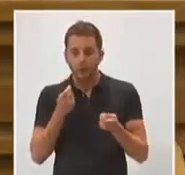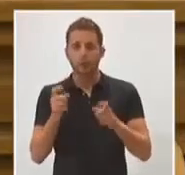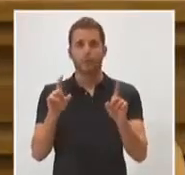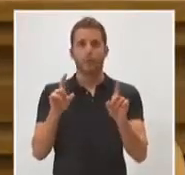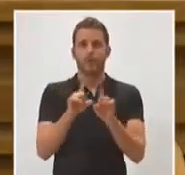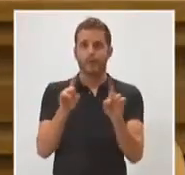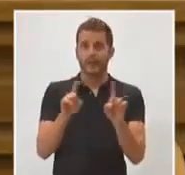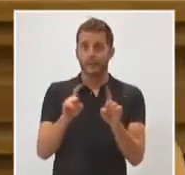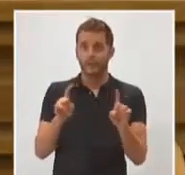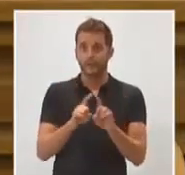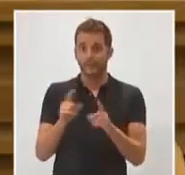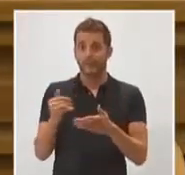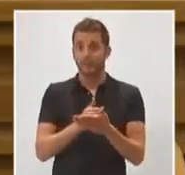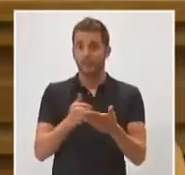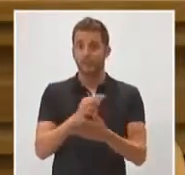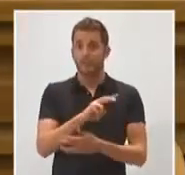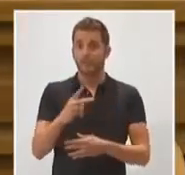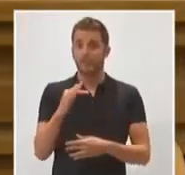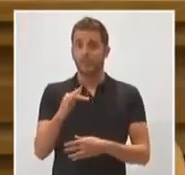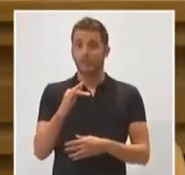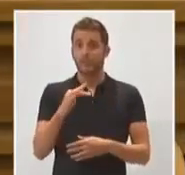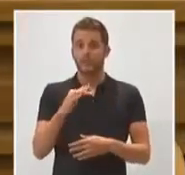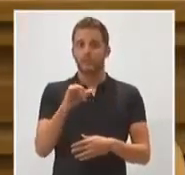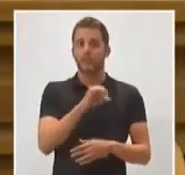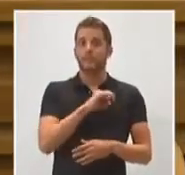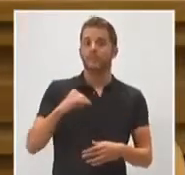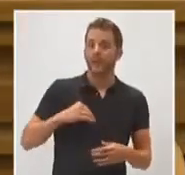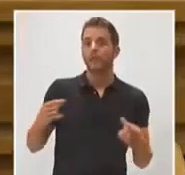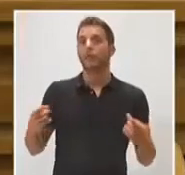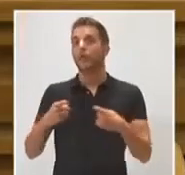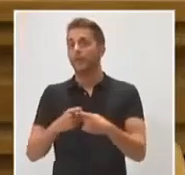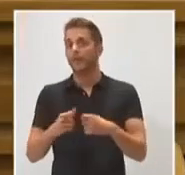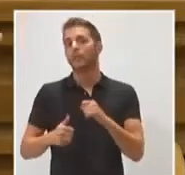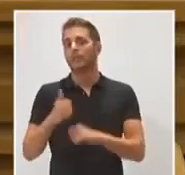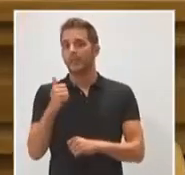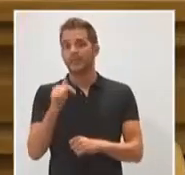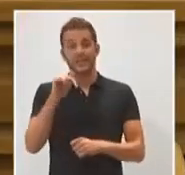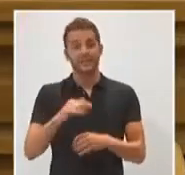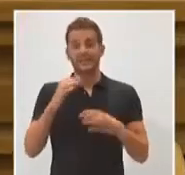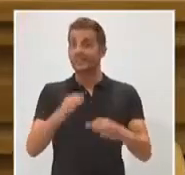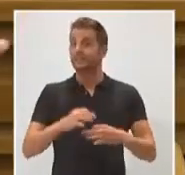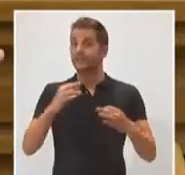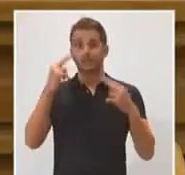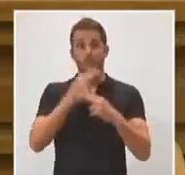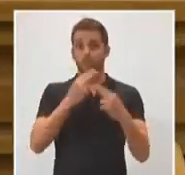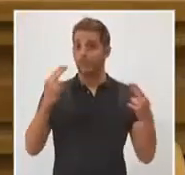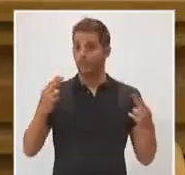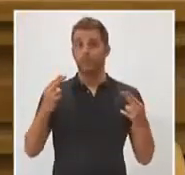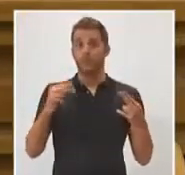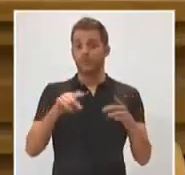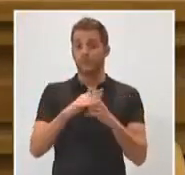evidentemente pues hay más colegios privados y conceptos aquí ha tenido que ser siempre a pulmón público esta es la realidad